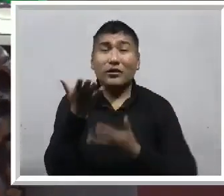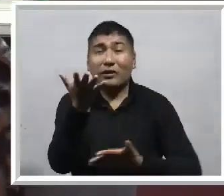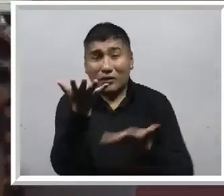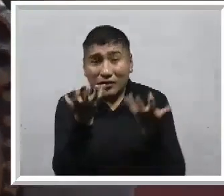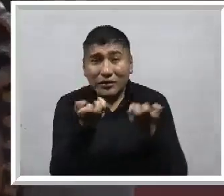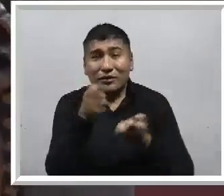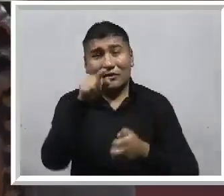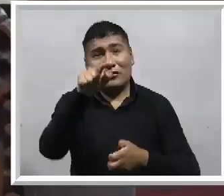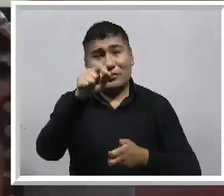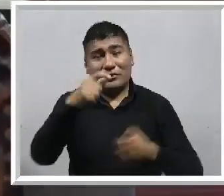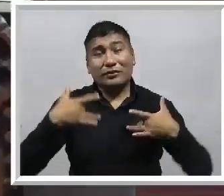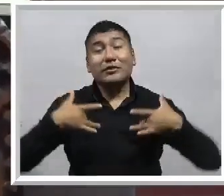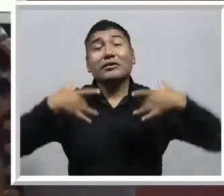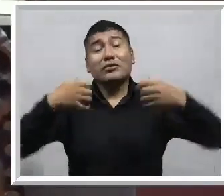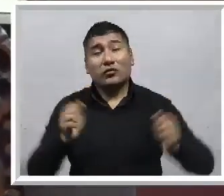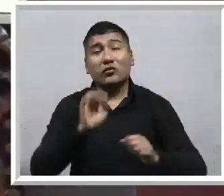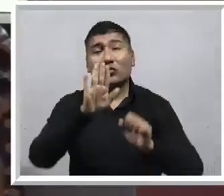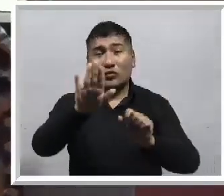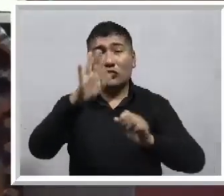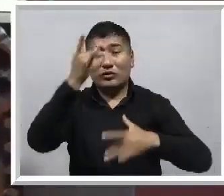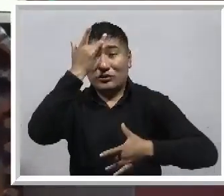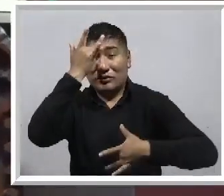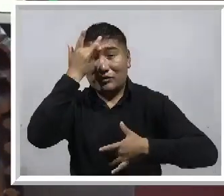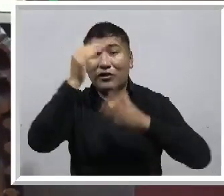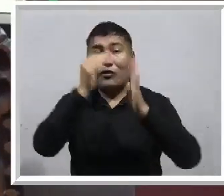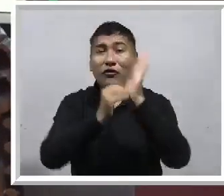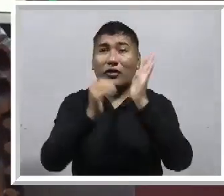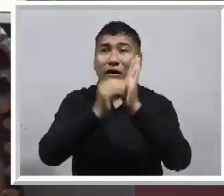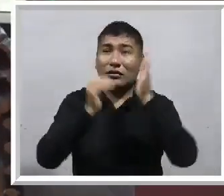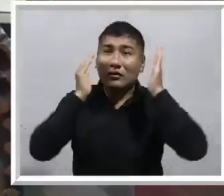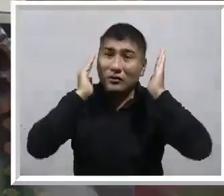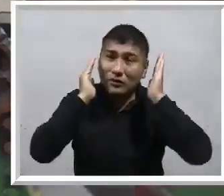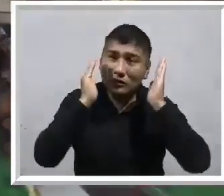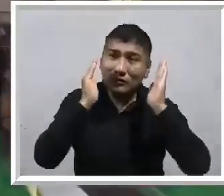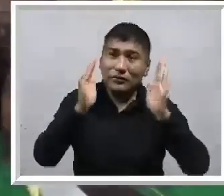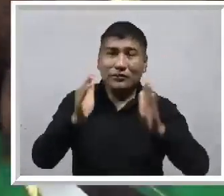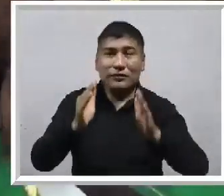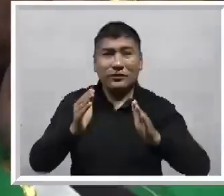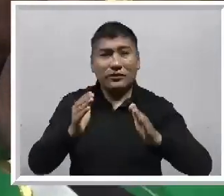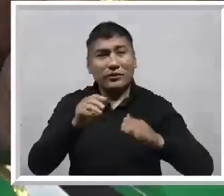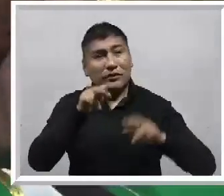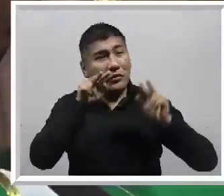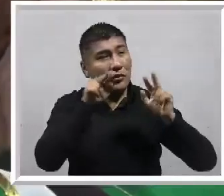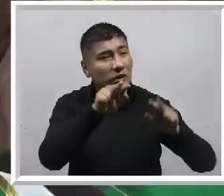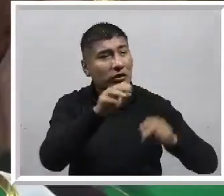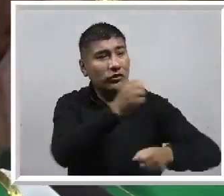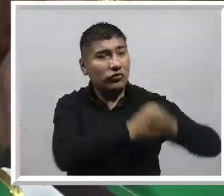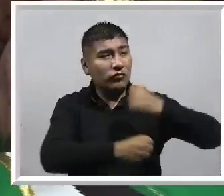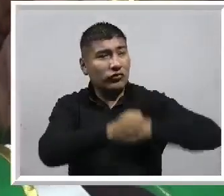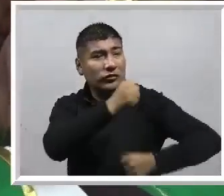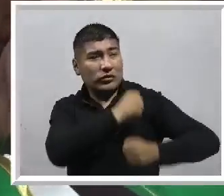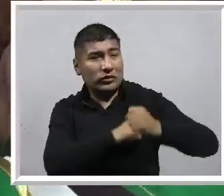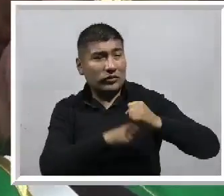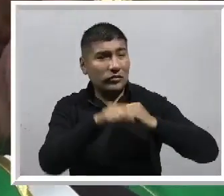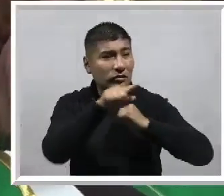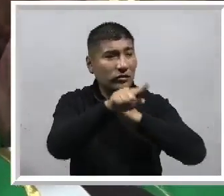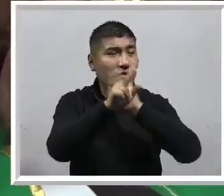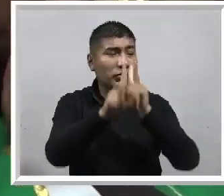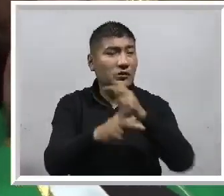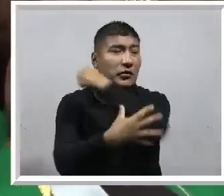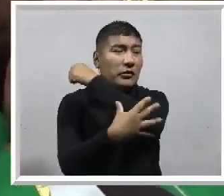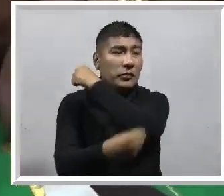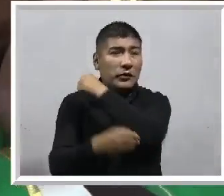todas esas enfermedades de la falta de la escucha la escucha del sufrimiento del más pobre del más